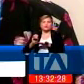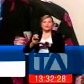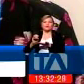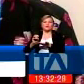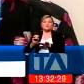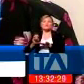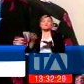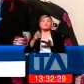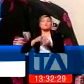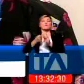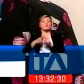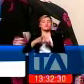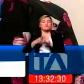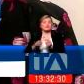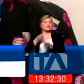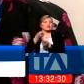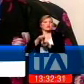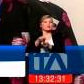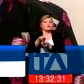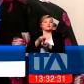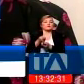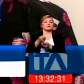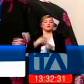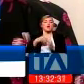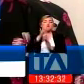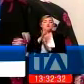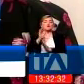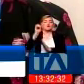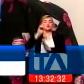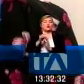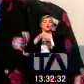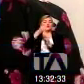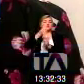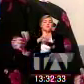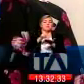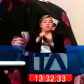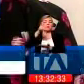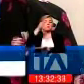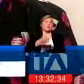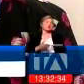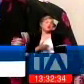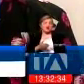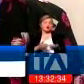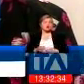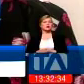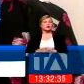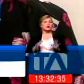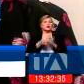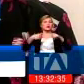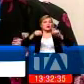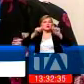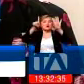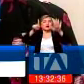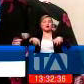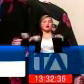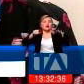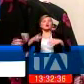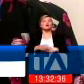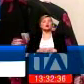entrada, van a recibir un 50% de condonación en su última cuota. Convenios a 6 meses van a recibir